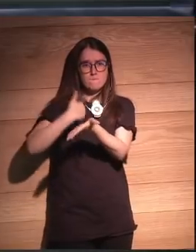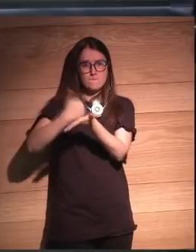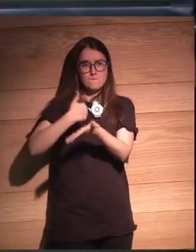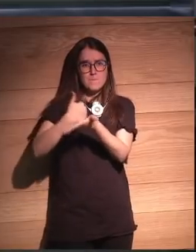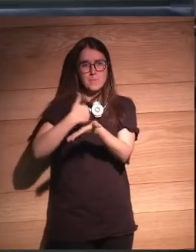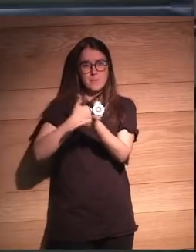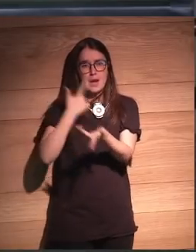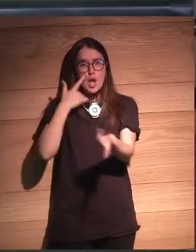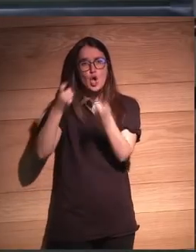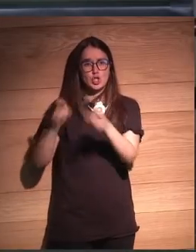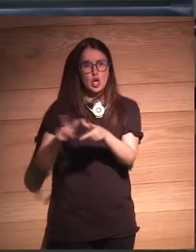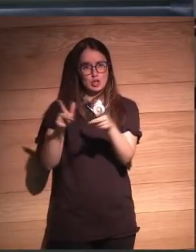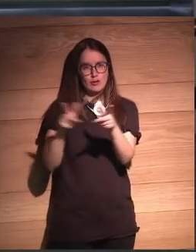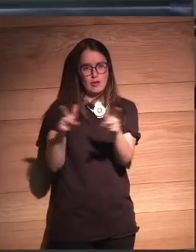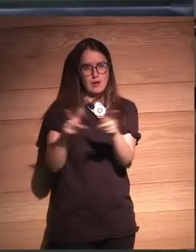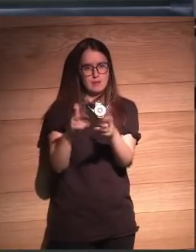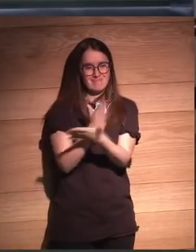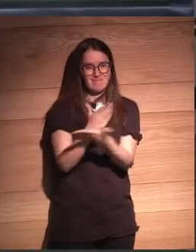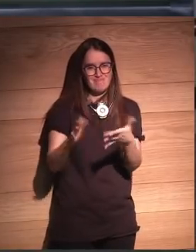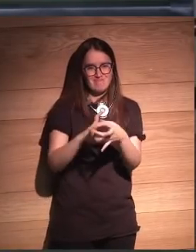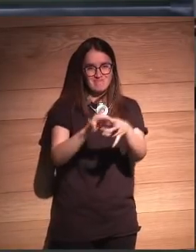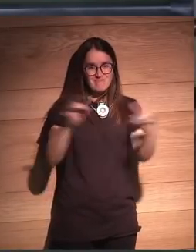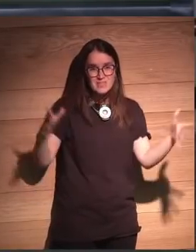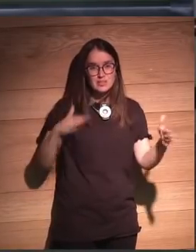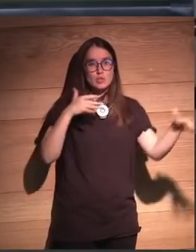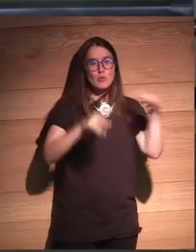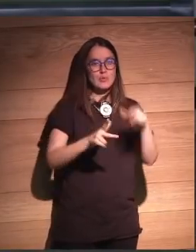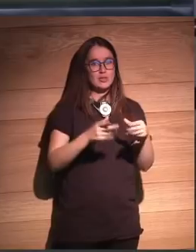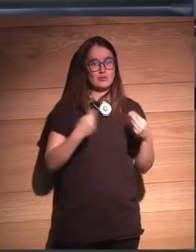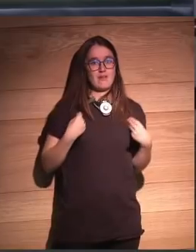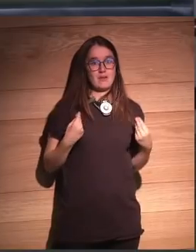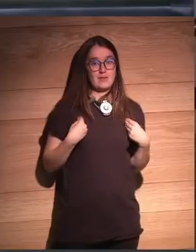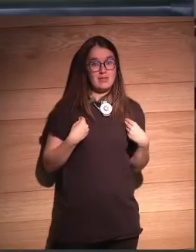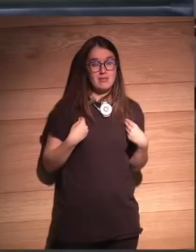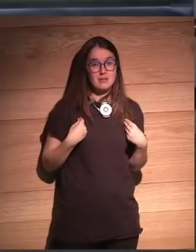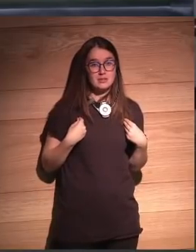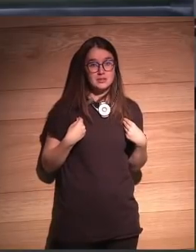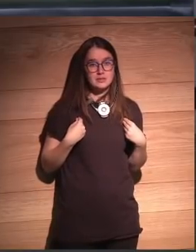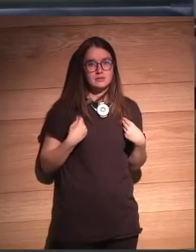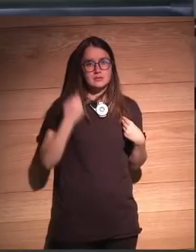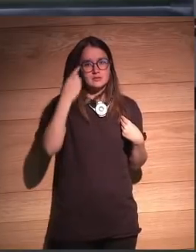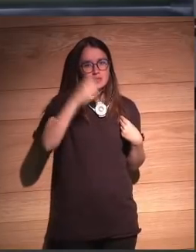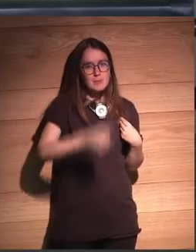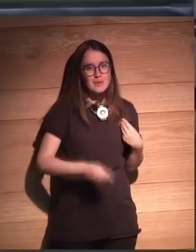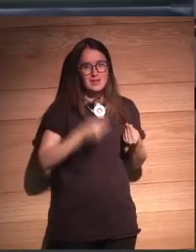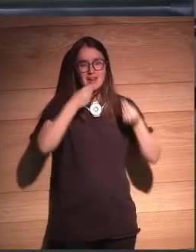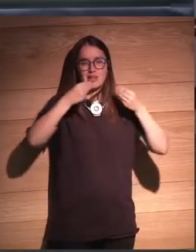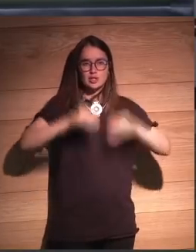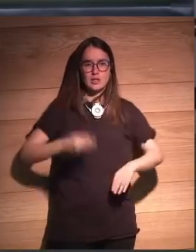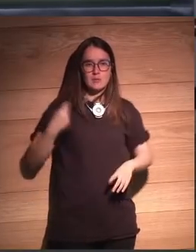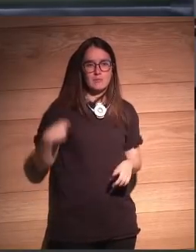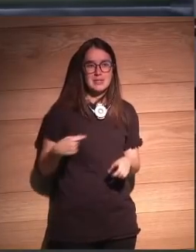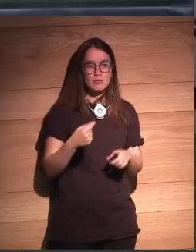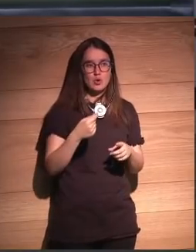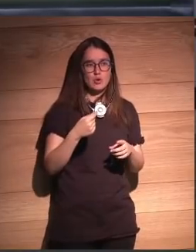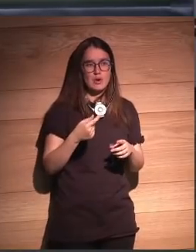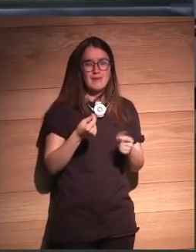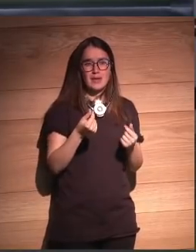instrumento de control social. Estos movimientos de vivienda son parte también de la historia como la financiación